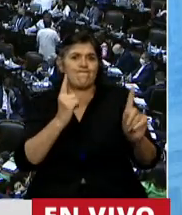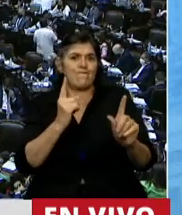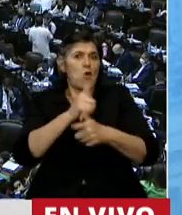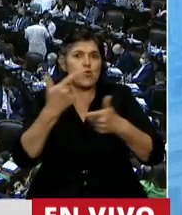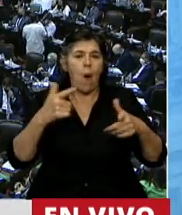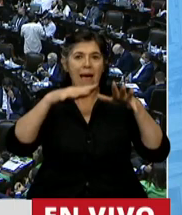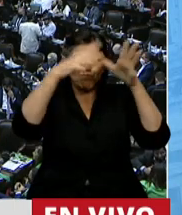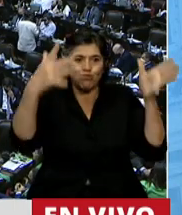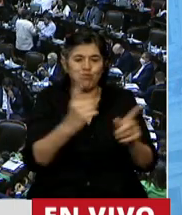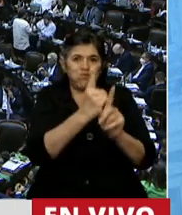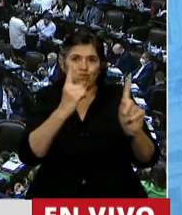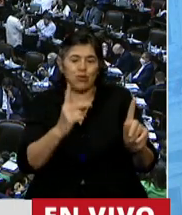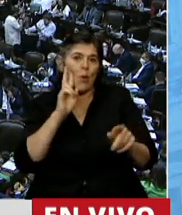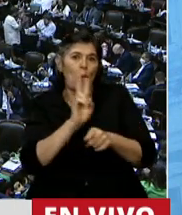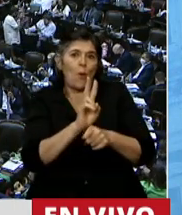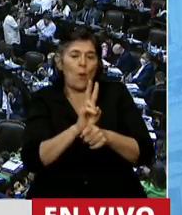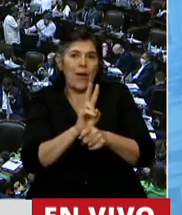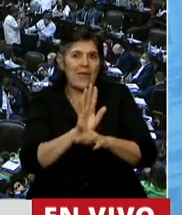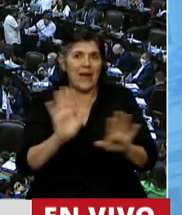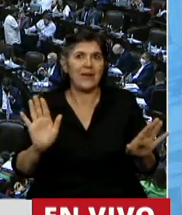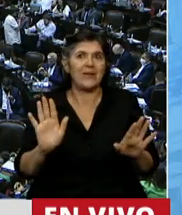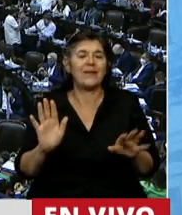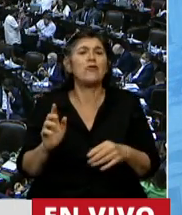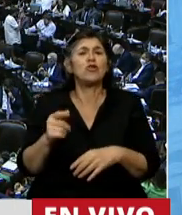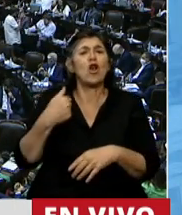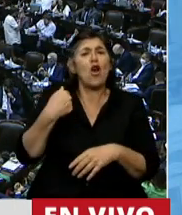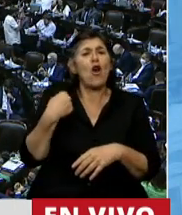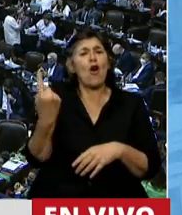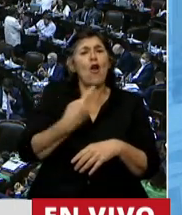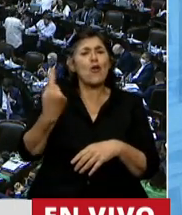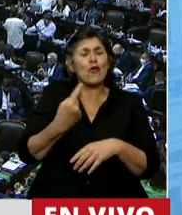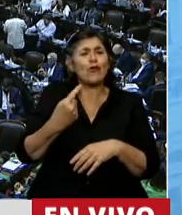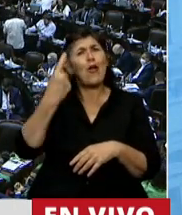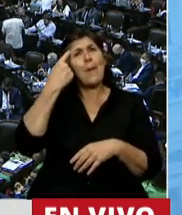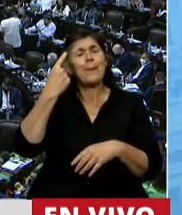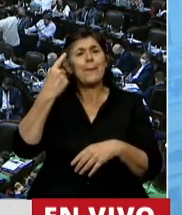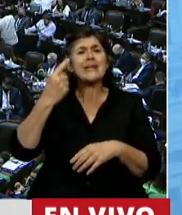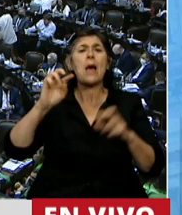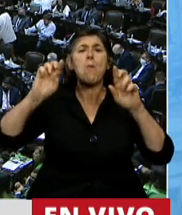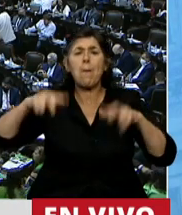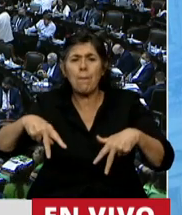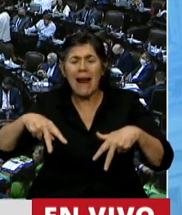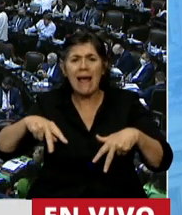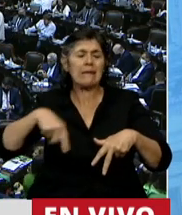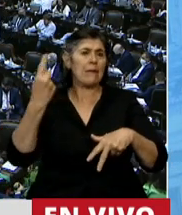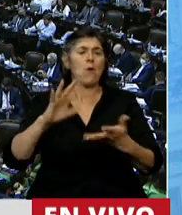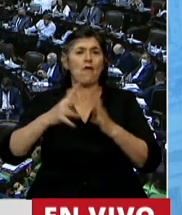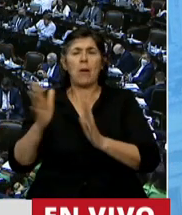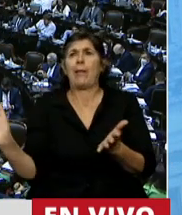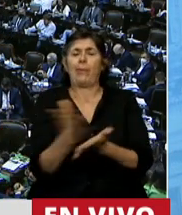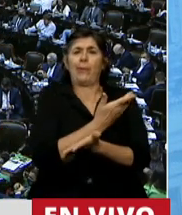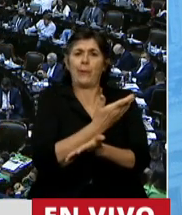nosotros no podemos borrar con el codo lo que escribimos con la mano, y me parece que en lo